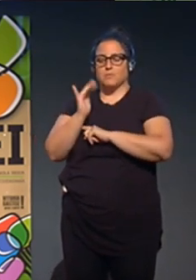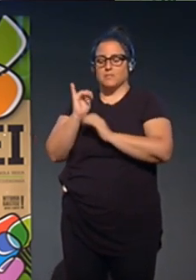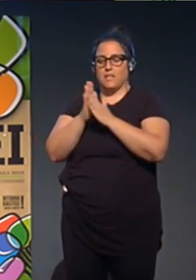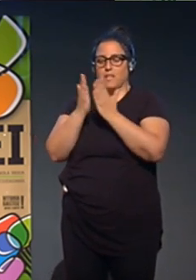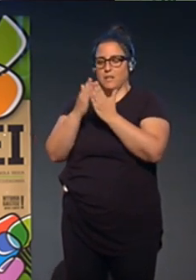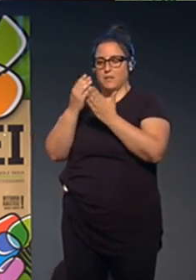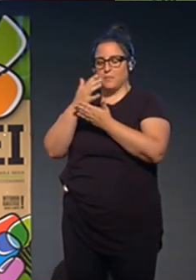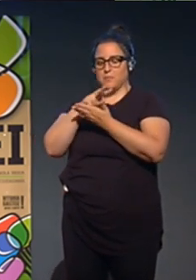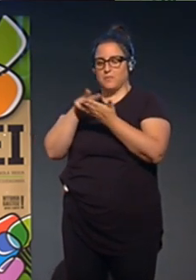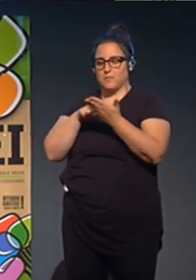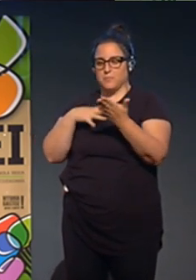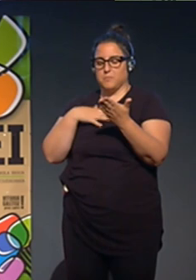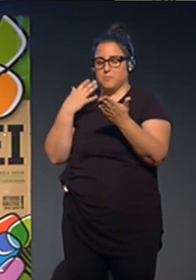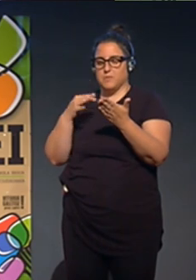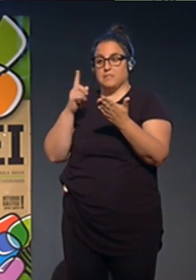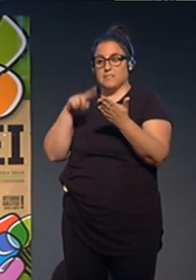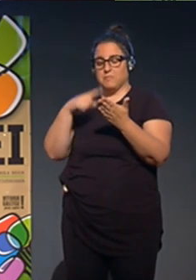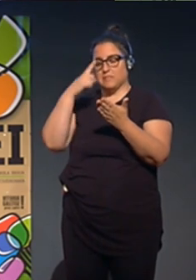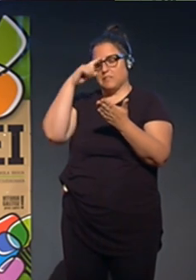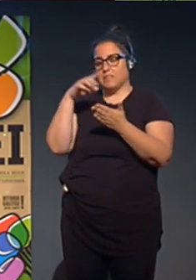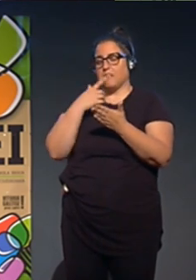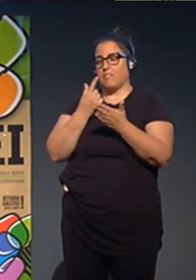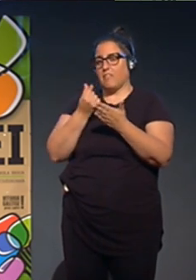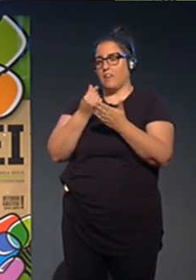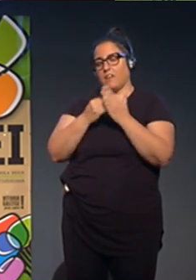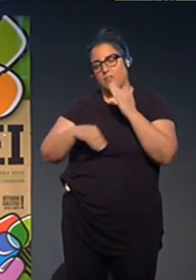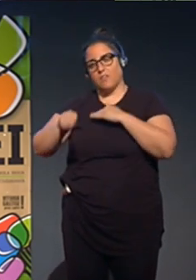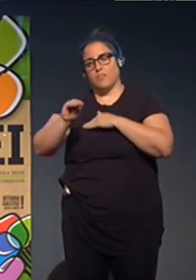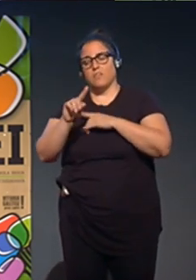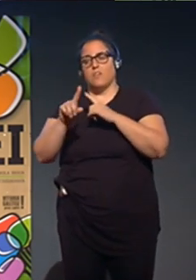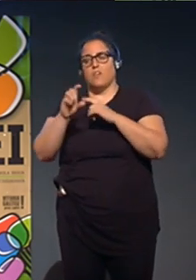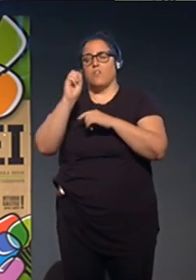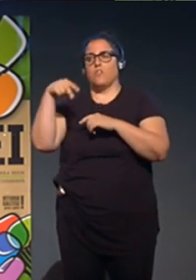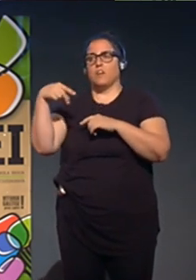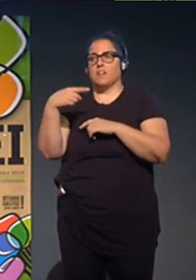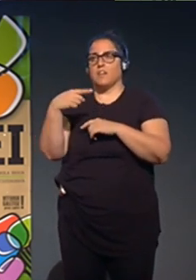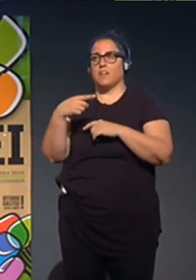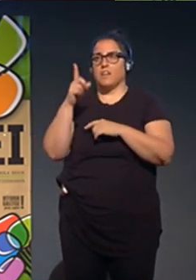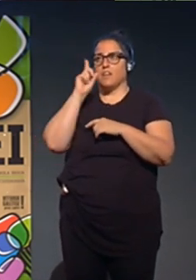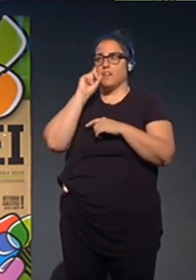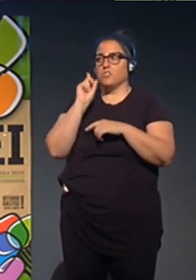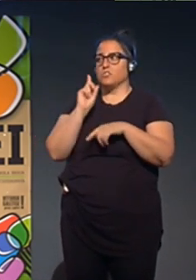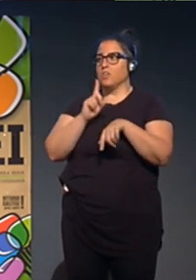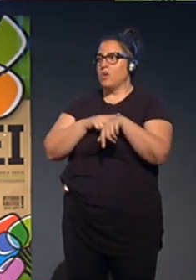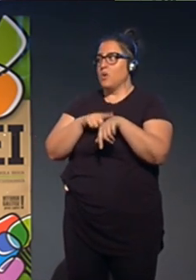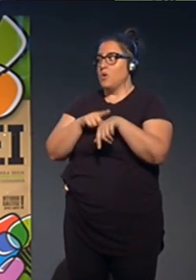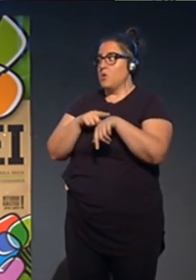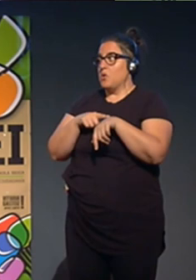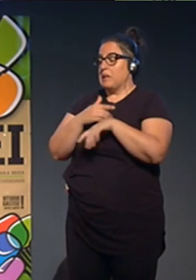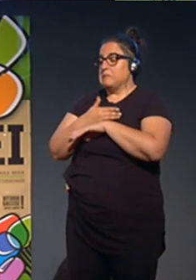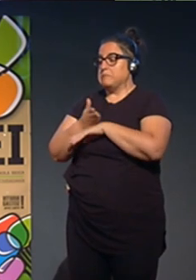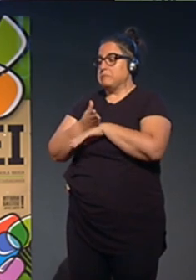que eh además recordar que se destina también a diversas ongs y que p no sé si ya H por la ahora pero bueno que podrá